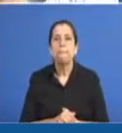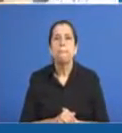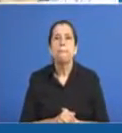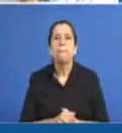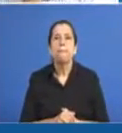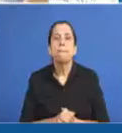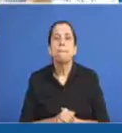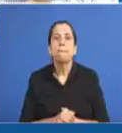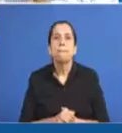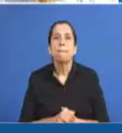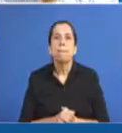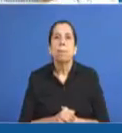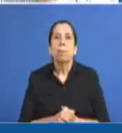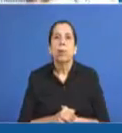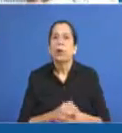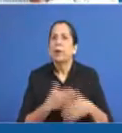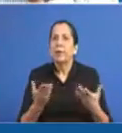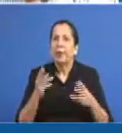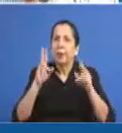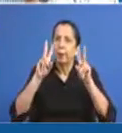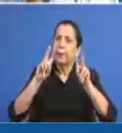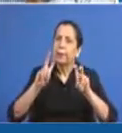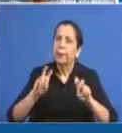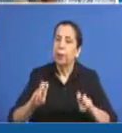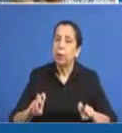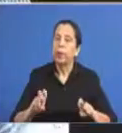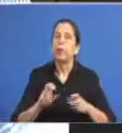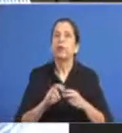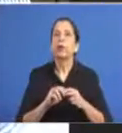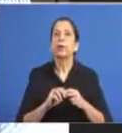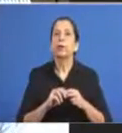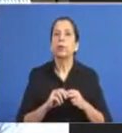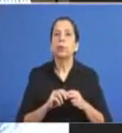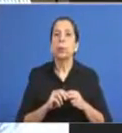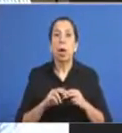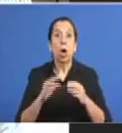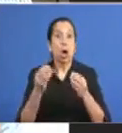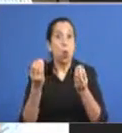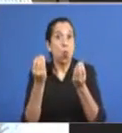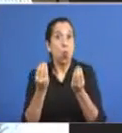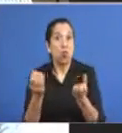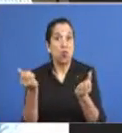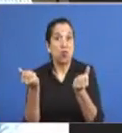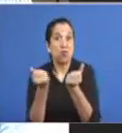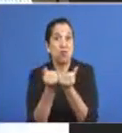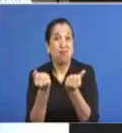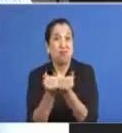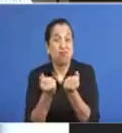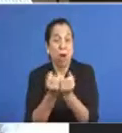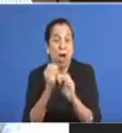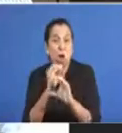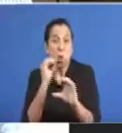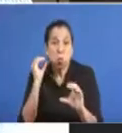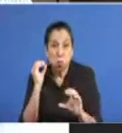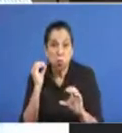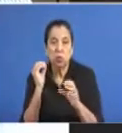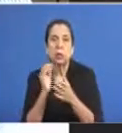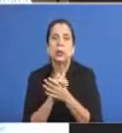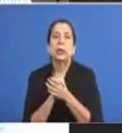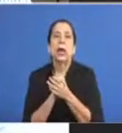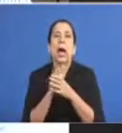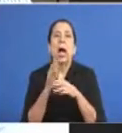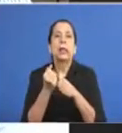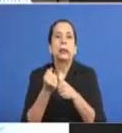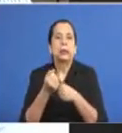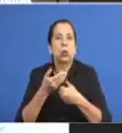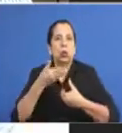En principio, estamos verificando que no exista aglomeración dentro de las unidades, haciéndole conciencia al